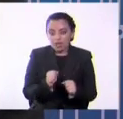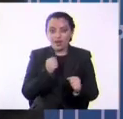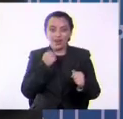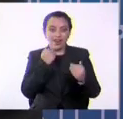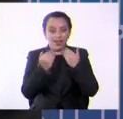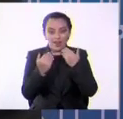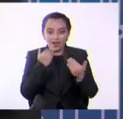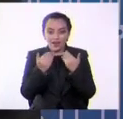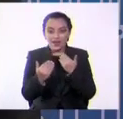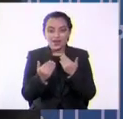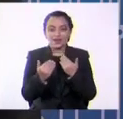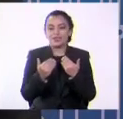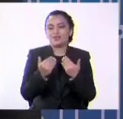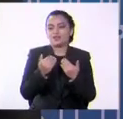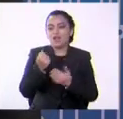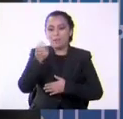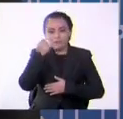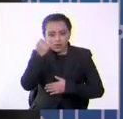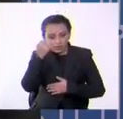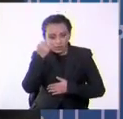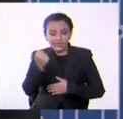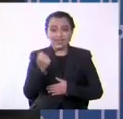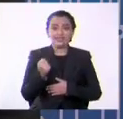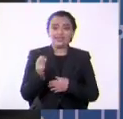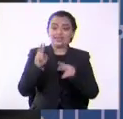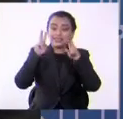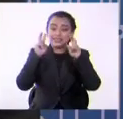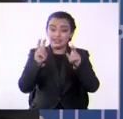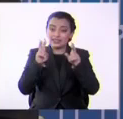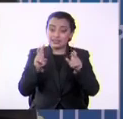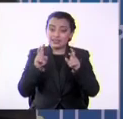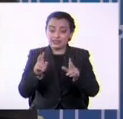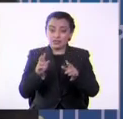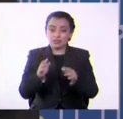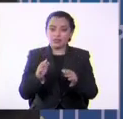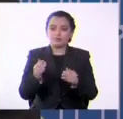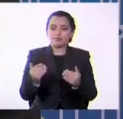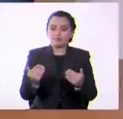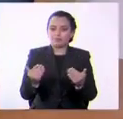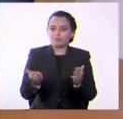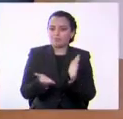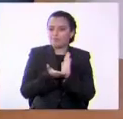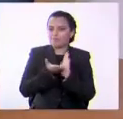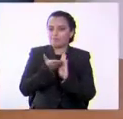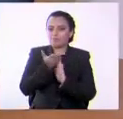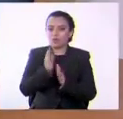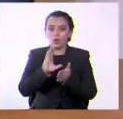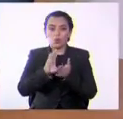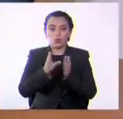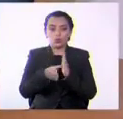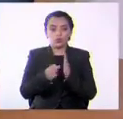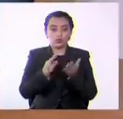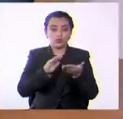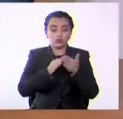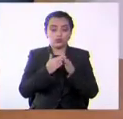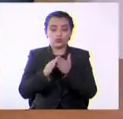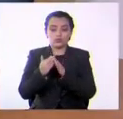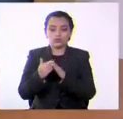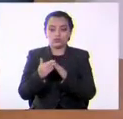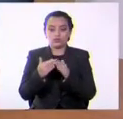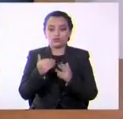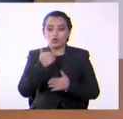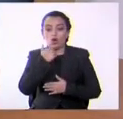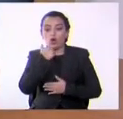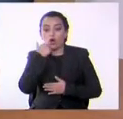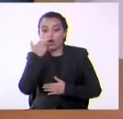temas que son importantes para nuestro fomento de la cultura ciudadana. También como jóvenes, para que